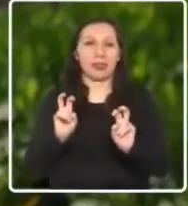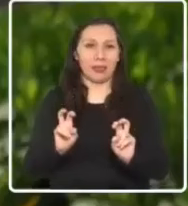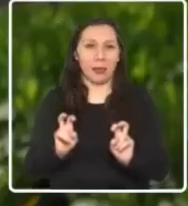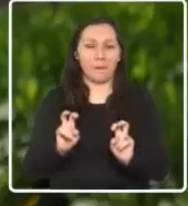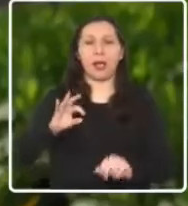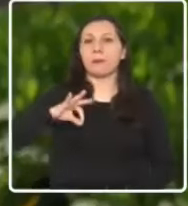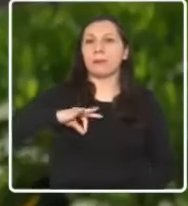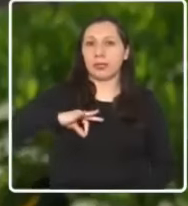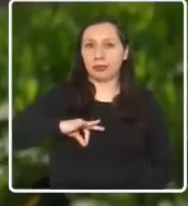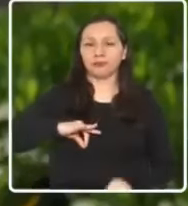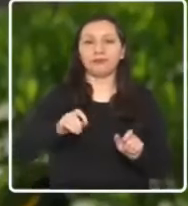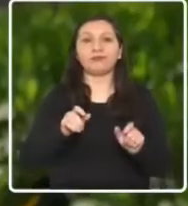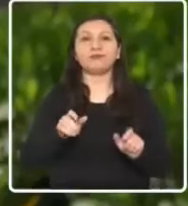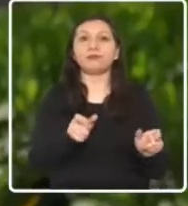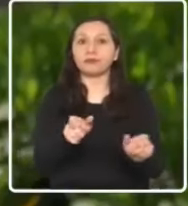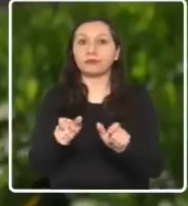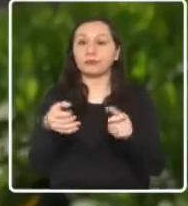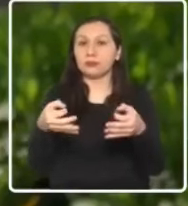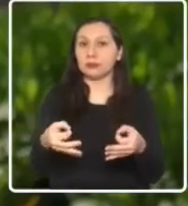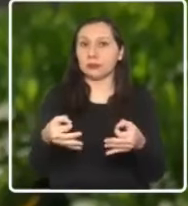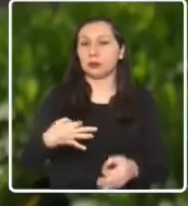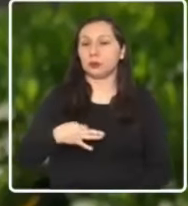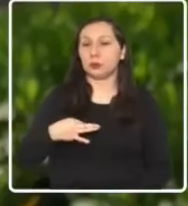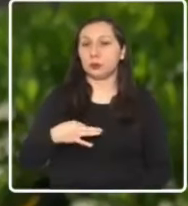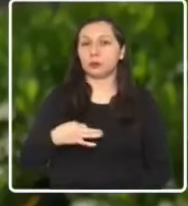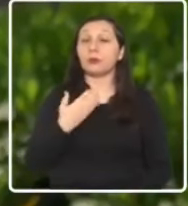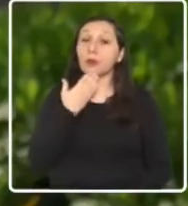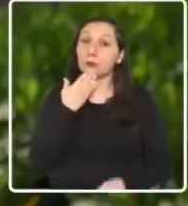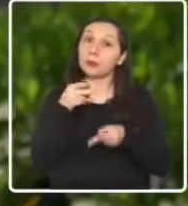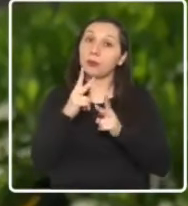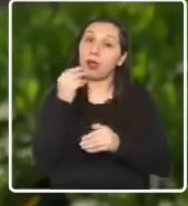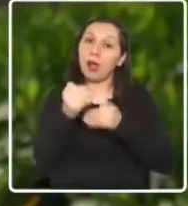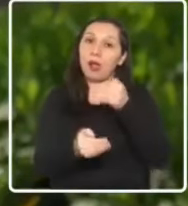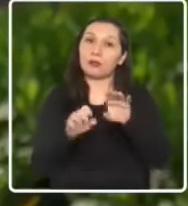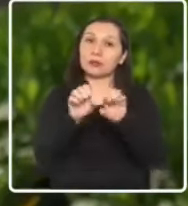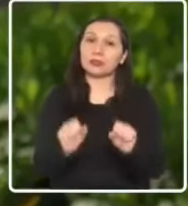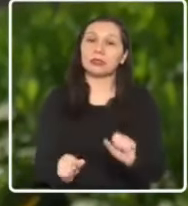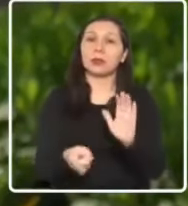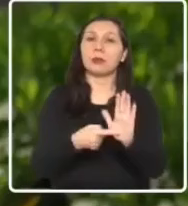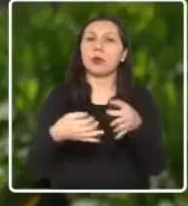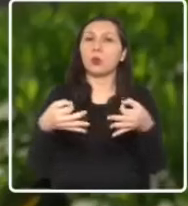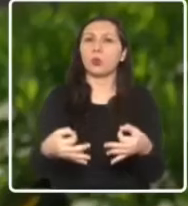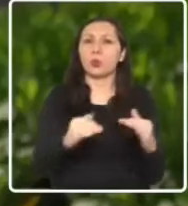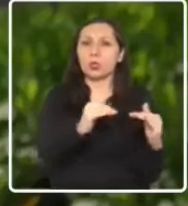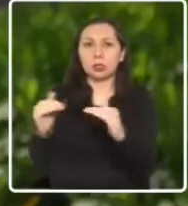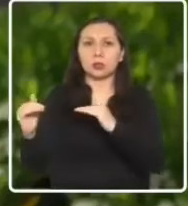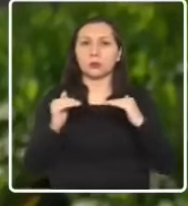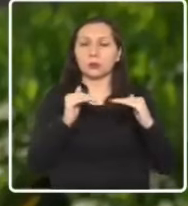especialmente en materia de pensiones y de seguridad ciudadana. Pero también porque permite avanzar hacia un sistema tributario más justo y